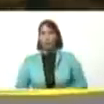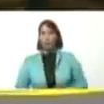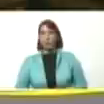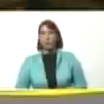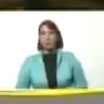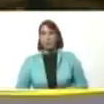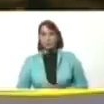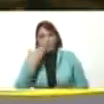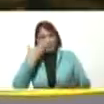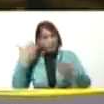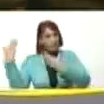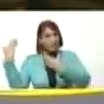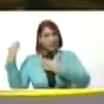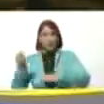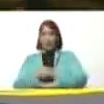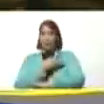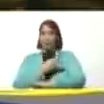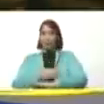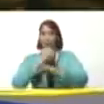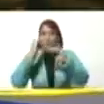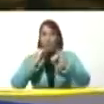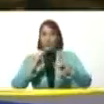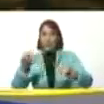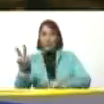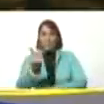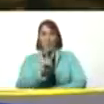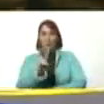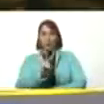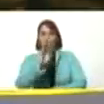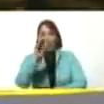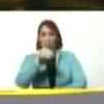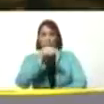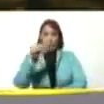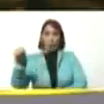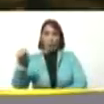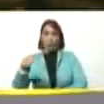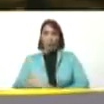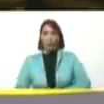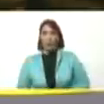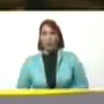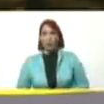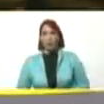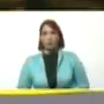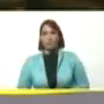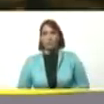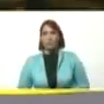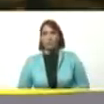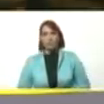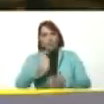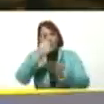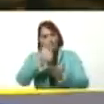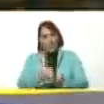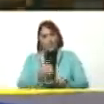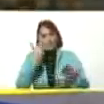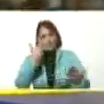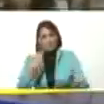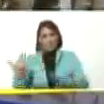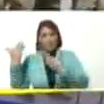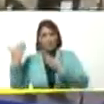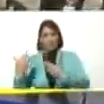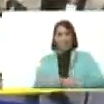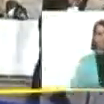tajada. ¡Adelante, música! ¡Felicidades, Venezuela! ¡Que Dios bendiga a nuestra amada patria! ¡Amén!